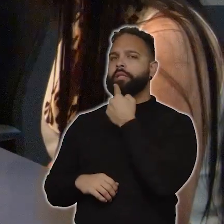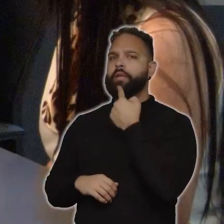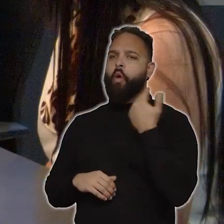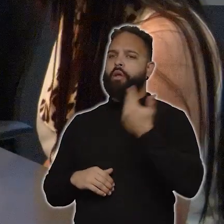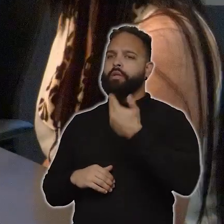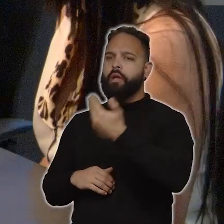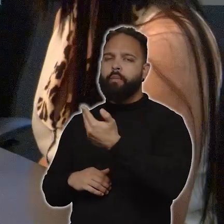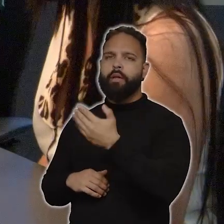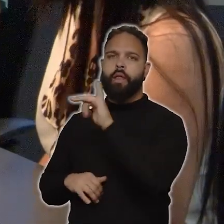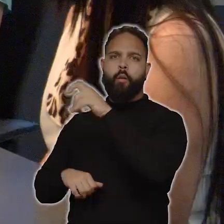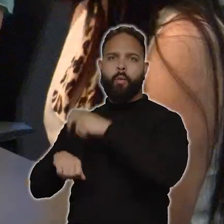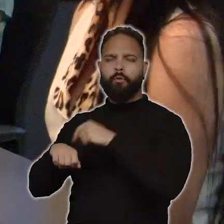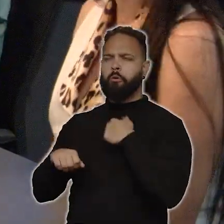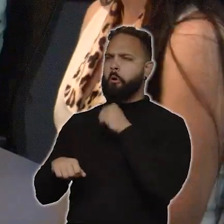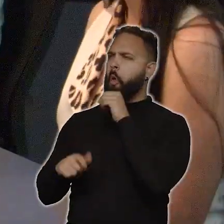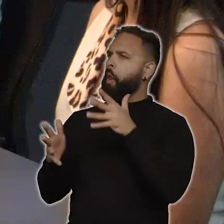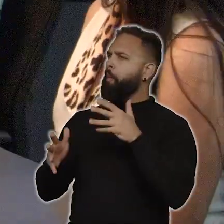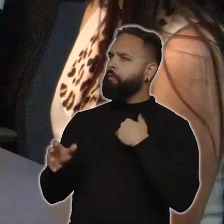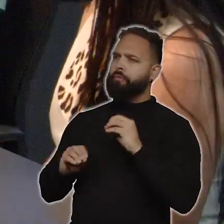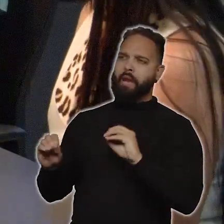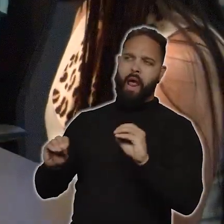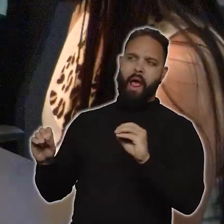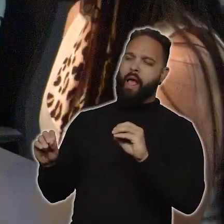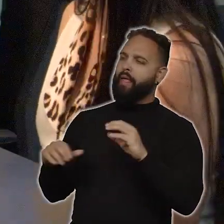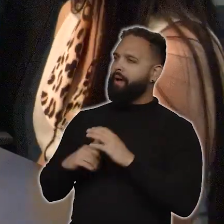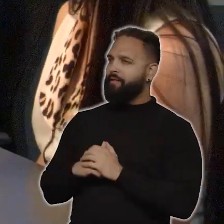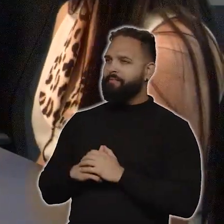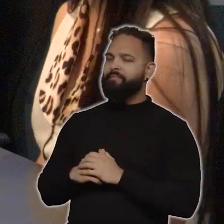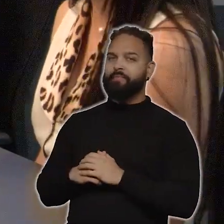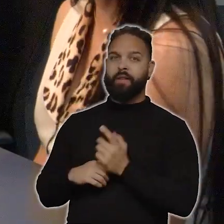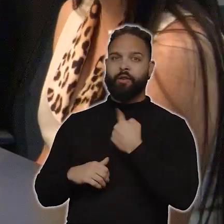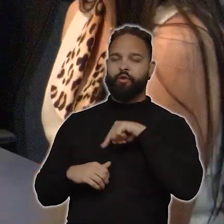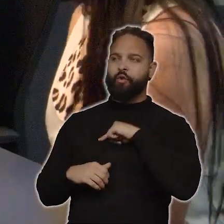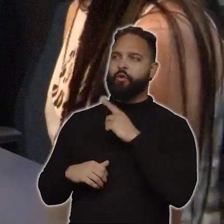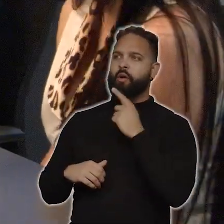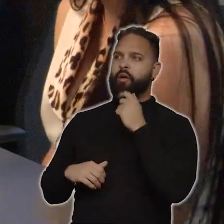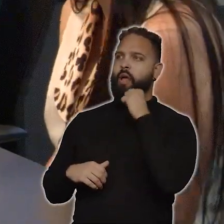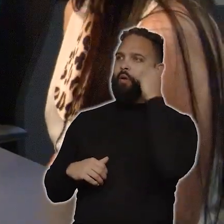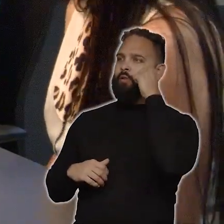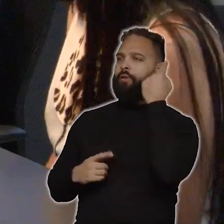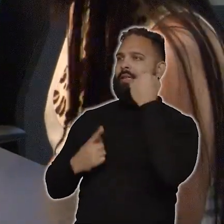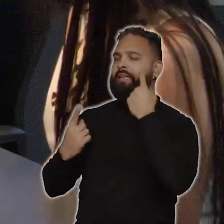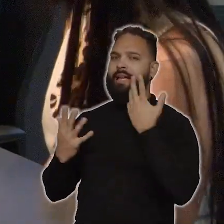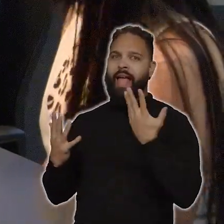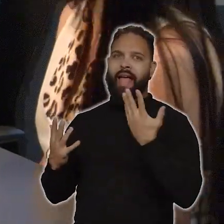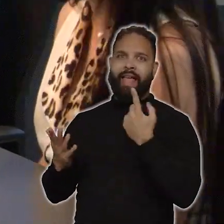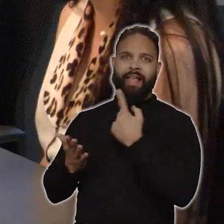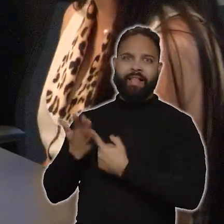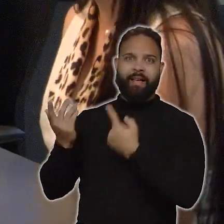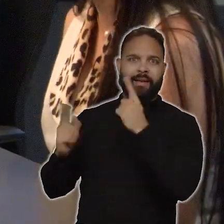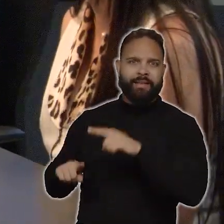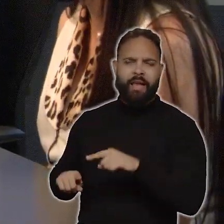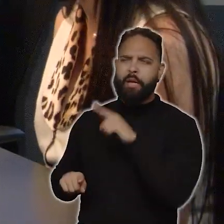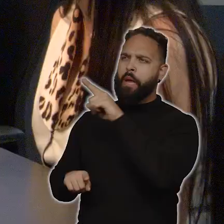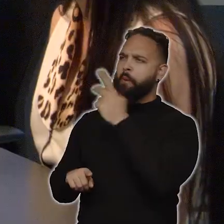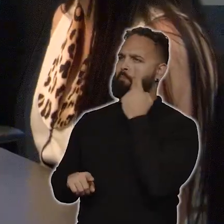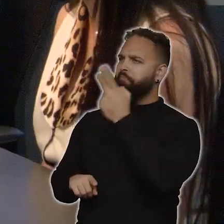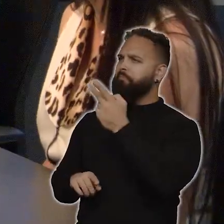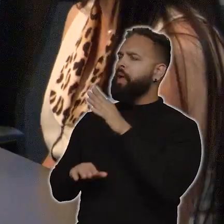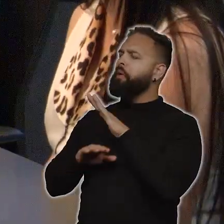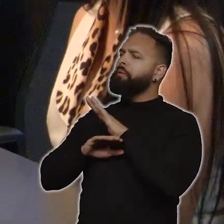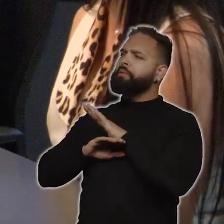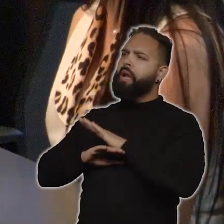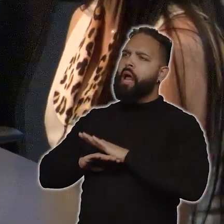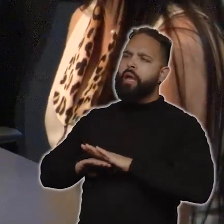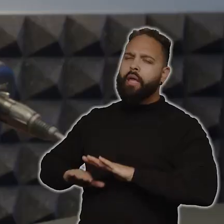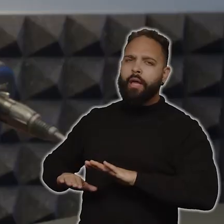no estaba nervioso. Sí, a mí también me lo dijo. Y nosotros como adultos acá pensando qué iba a pasar y él súper tranquilo